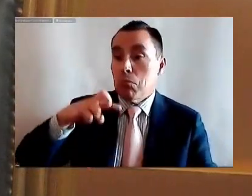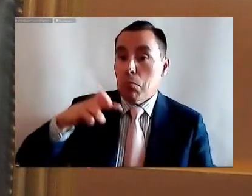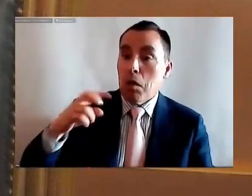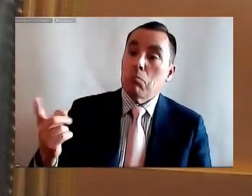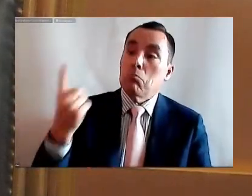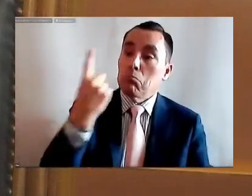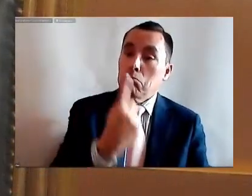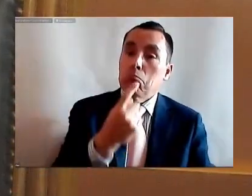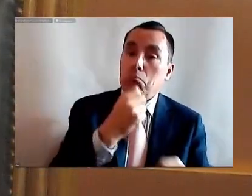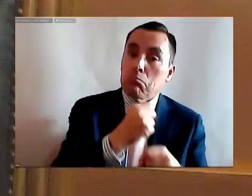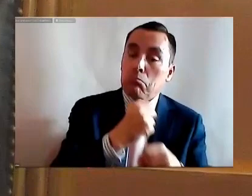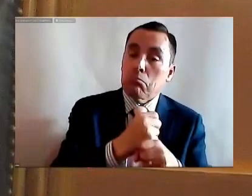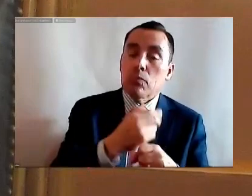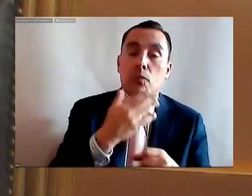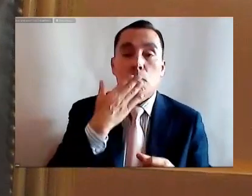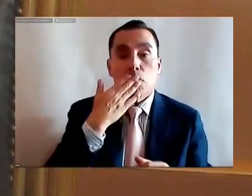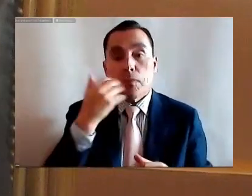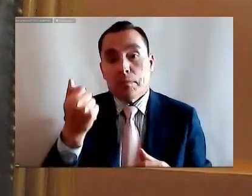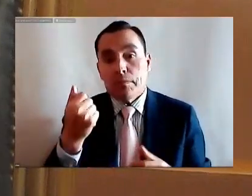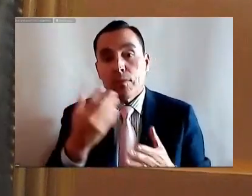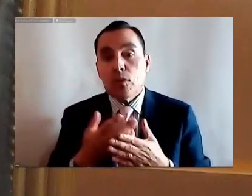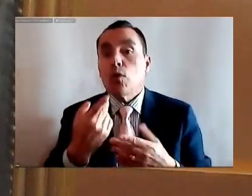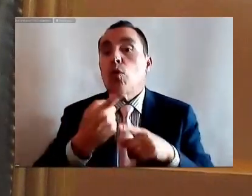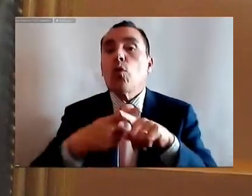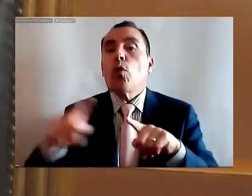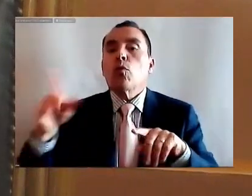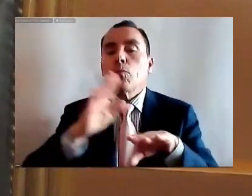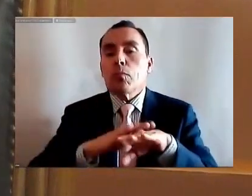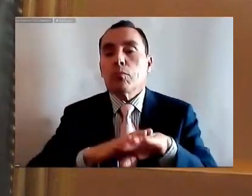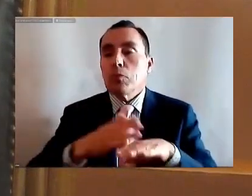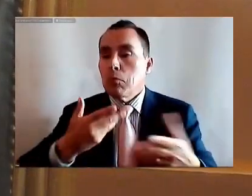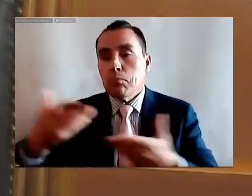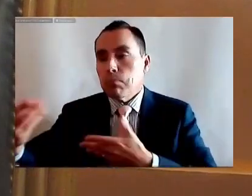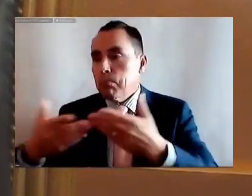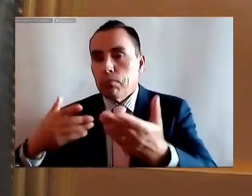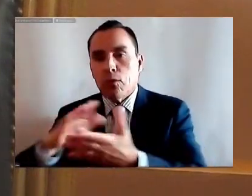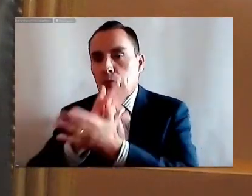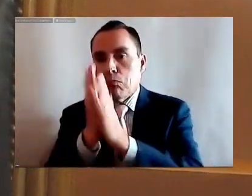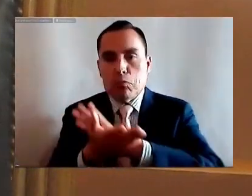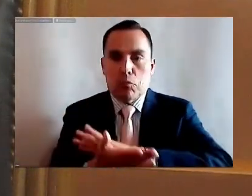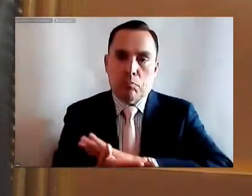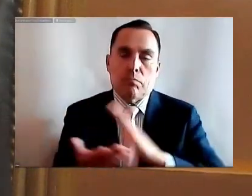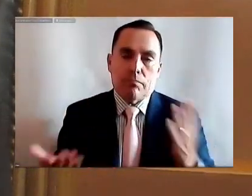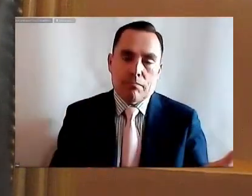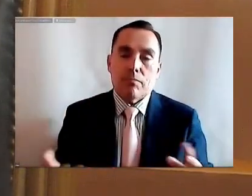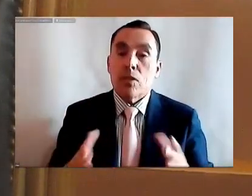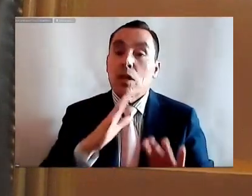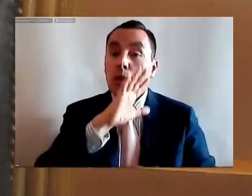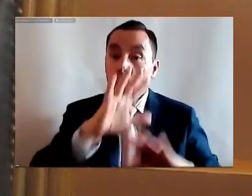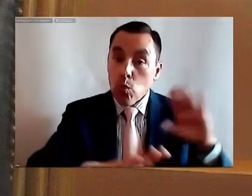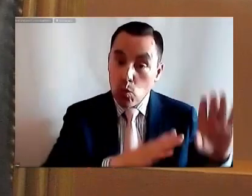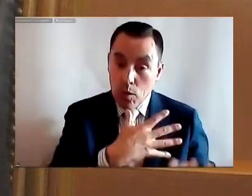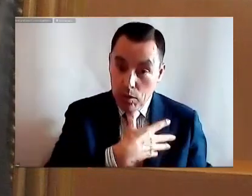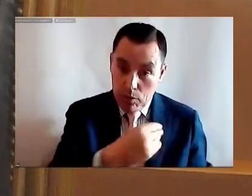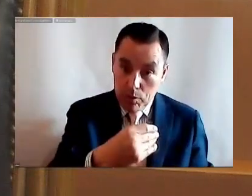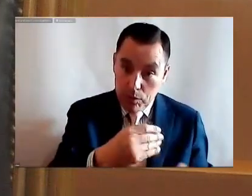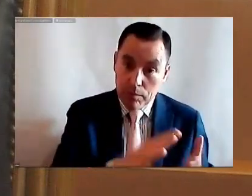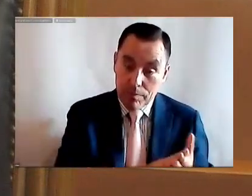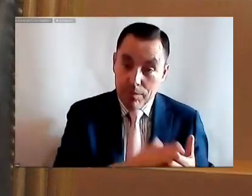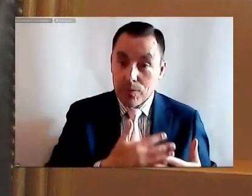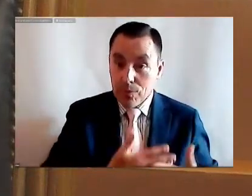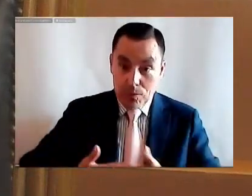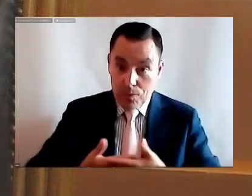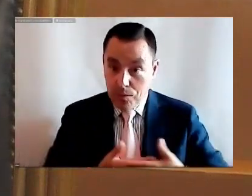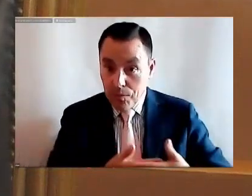otros permisos más, se va a hacer más compartido todo, digamos, el cuidado y esta aparente